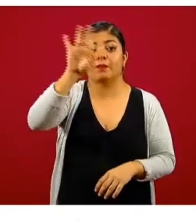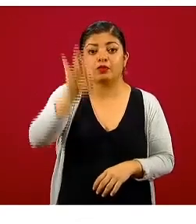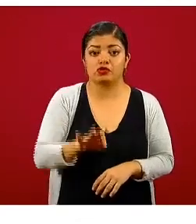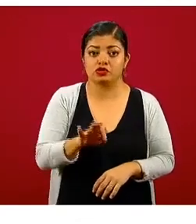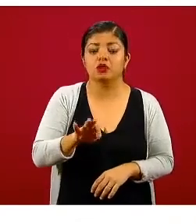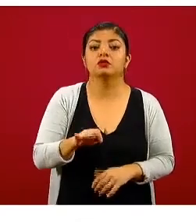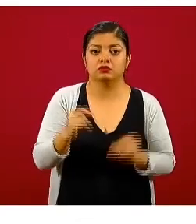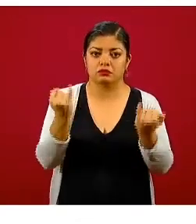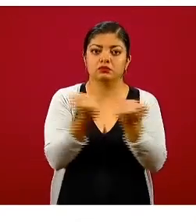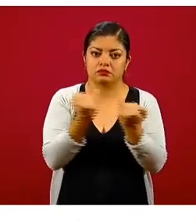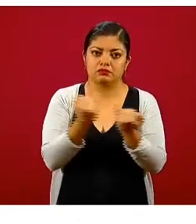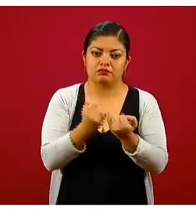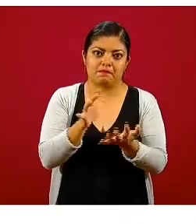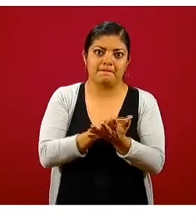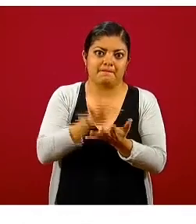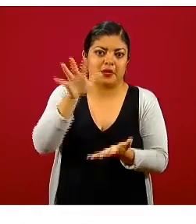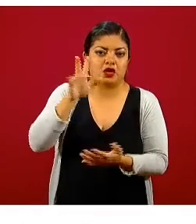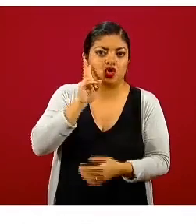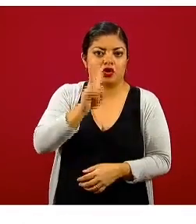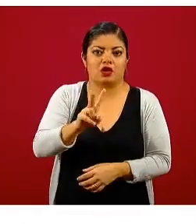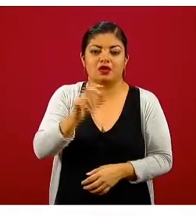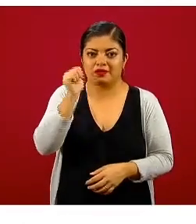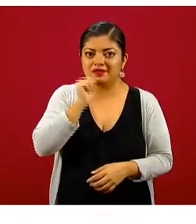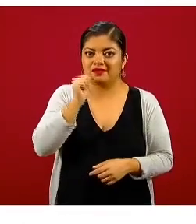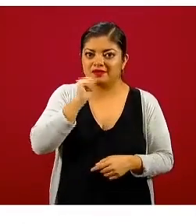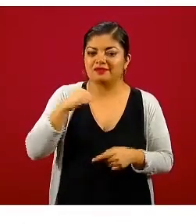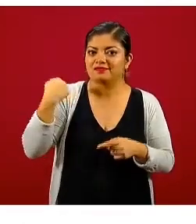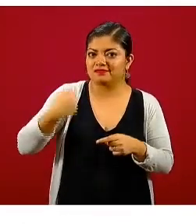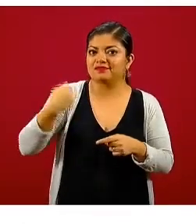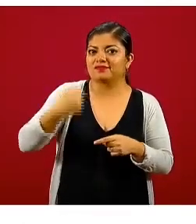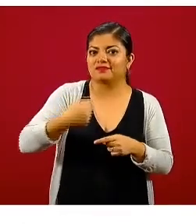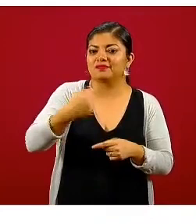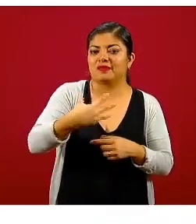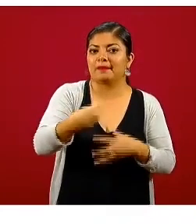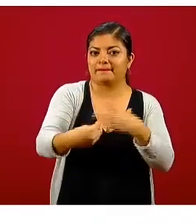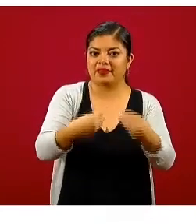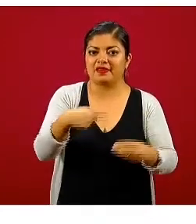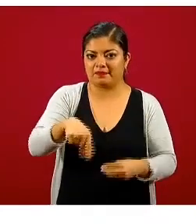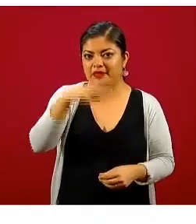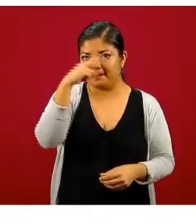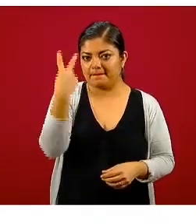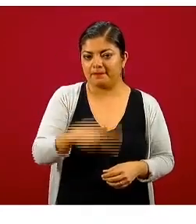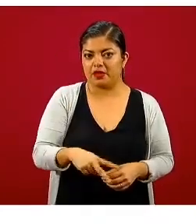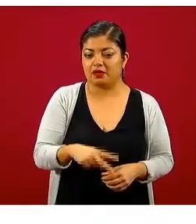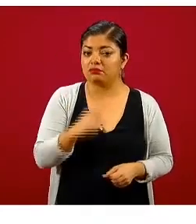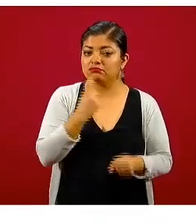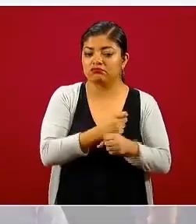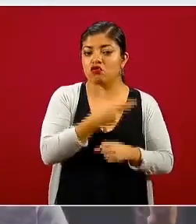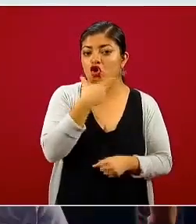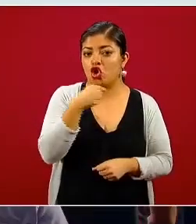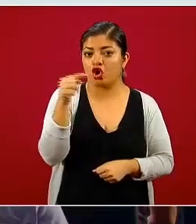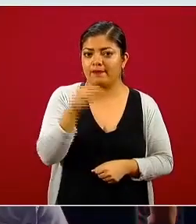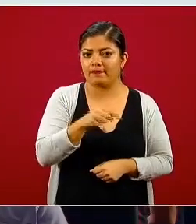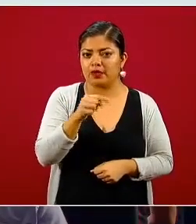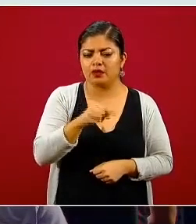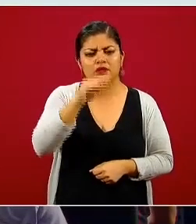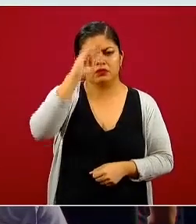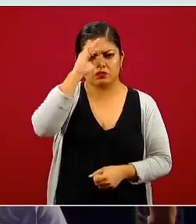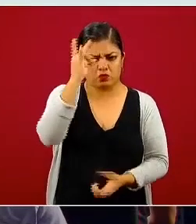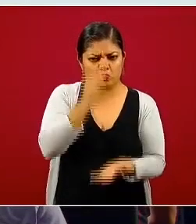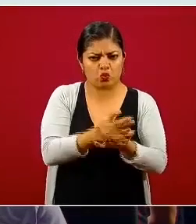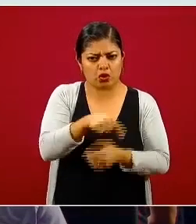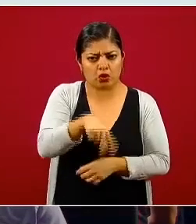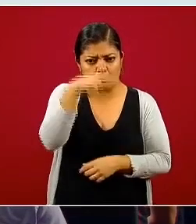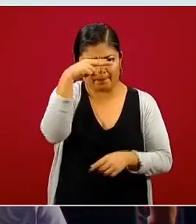proporción también mayor que la hemos estado viendo durante toda la epidemia en México, que los hombres son más afectados, y no es una situación solo de México.